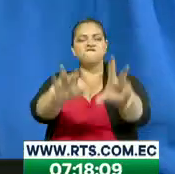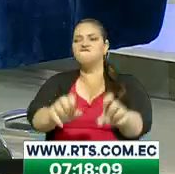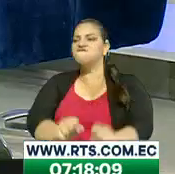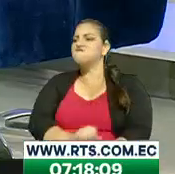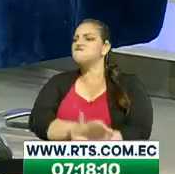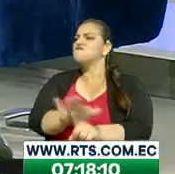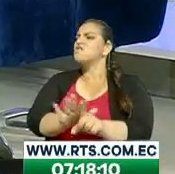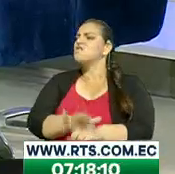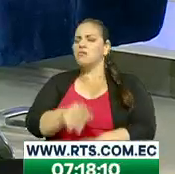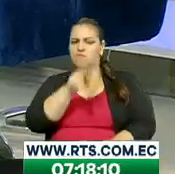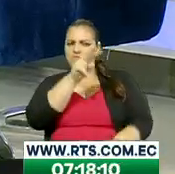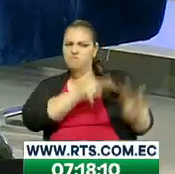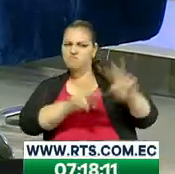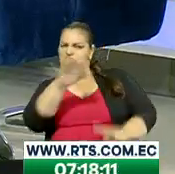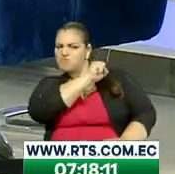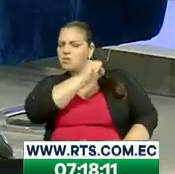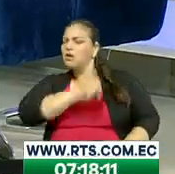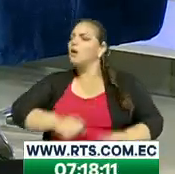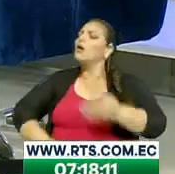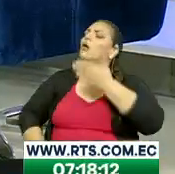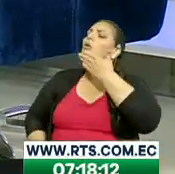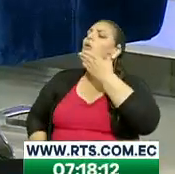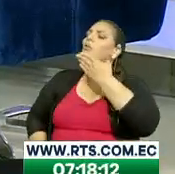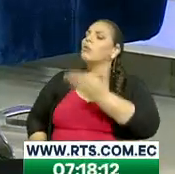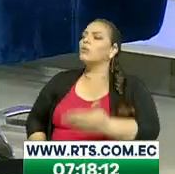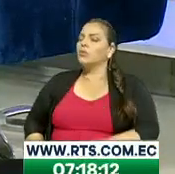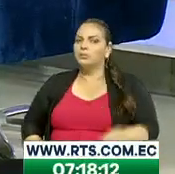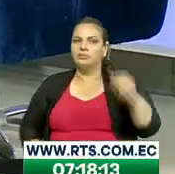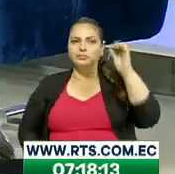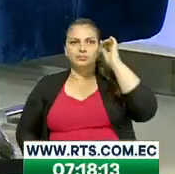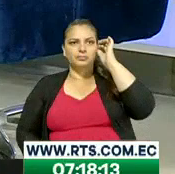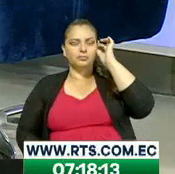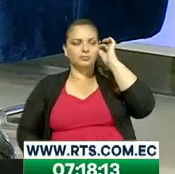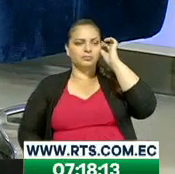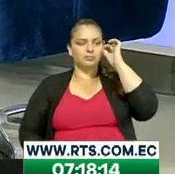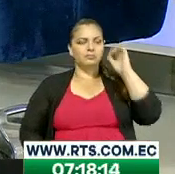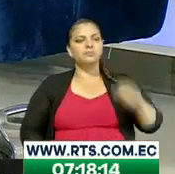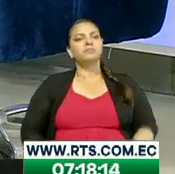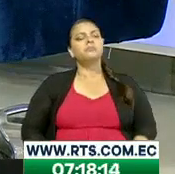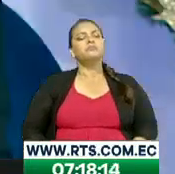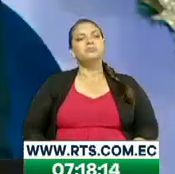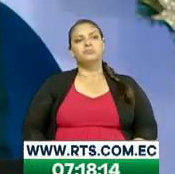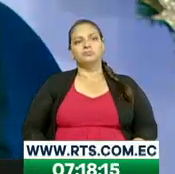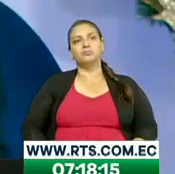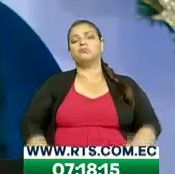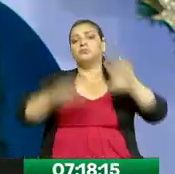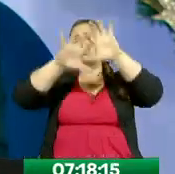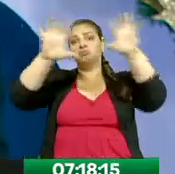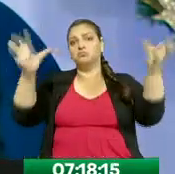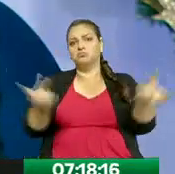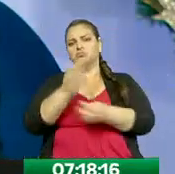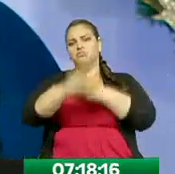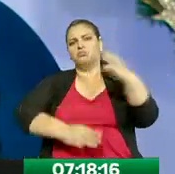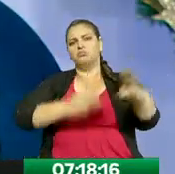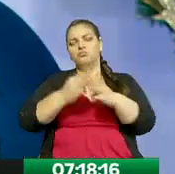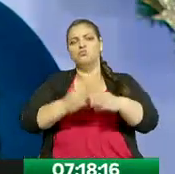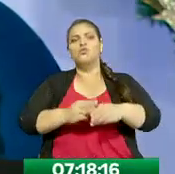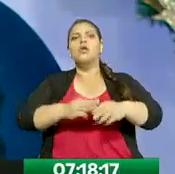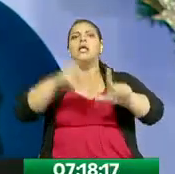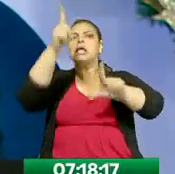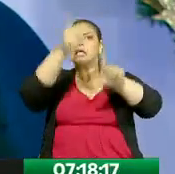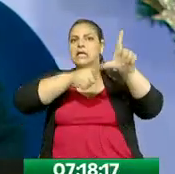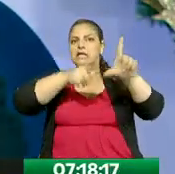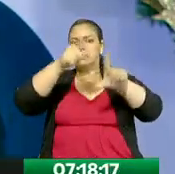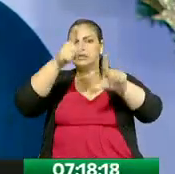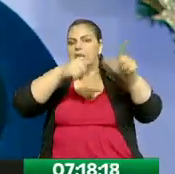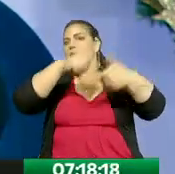abusador? El 93% de las estadísticas mundiales, el abusador es una persona de confianza del niño o la persona y la familia.